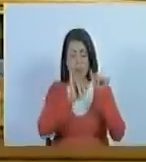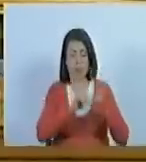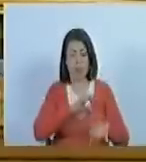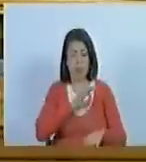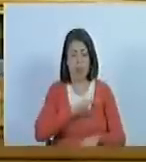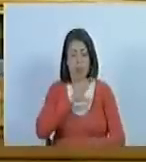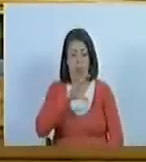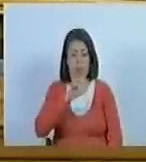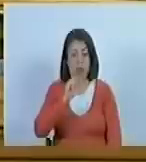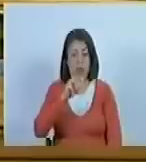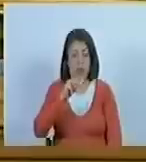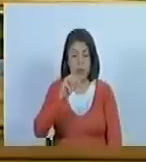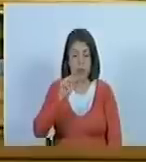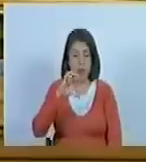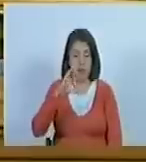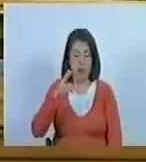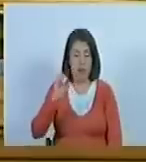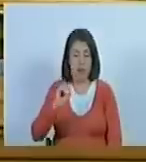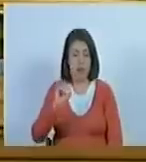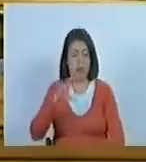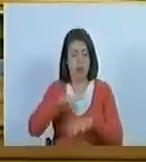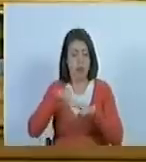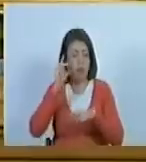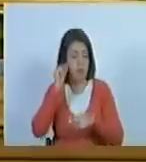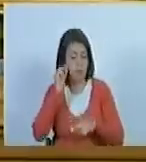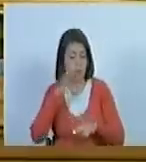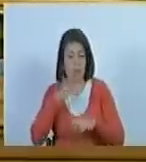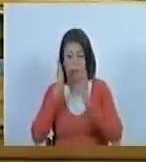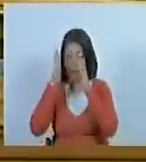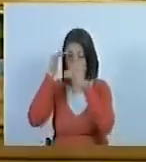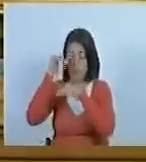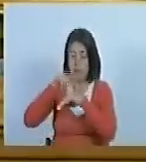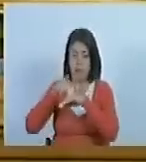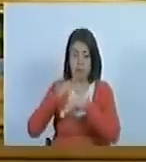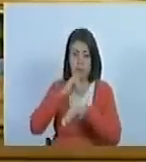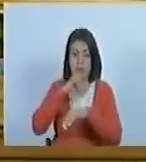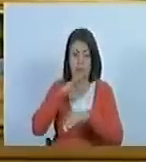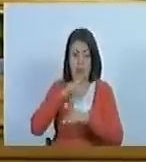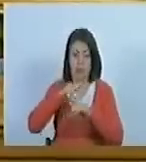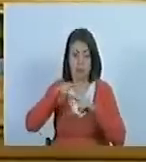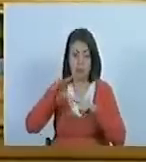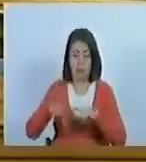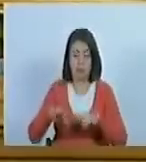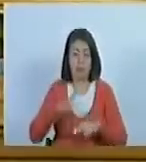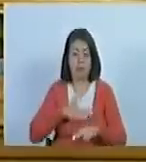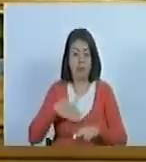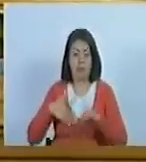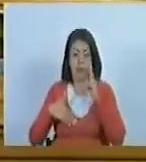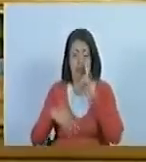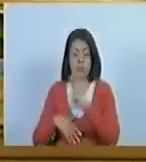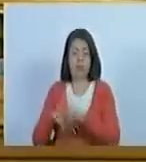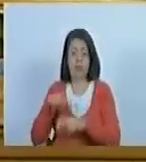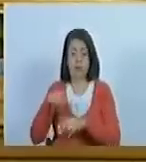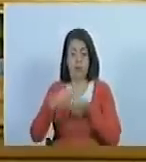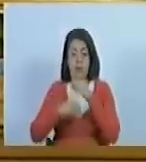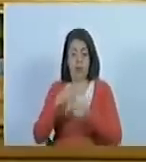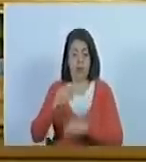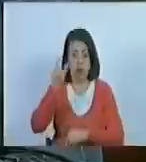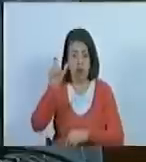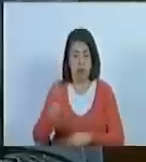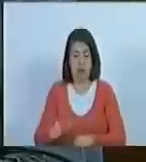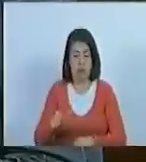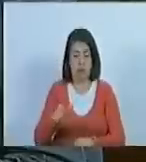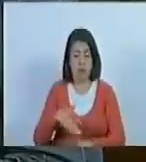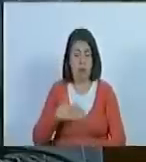señor Camacho, que dice que a la niña sí se le fue atendida. Tenemos la historia médica de la niña, si usted la quiere ver, diputado y doctor Lima, por